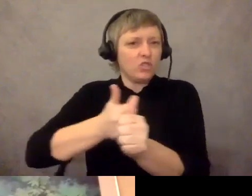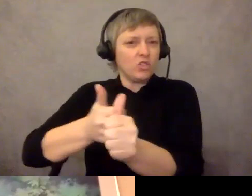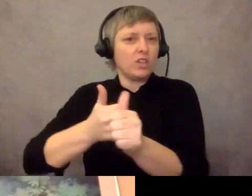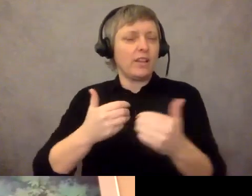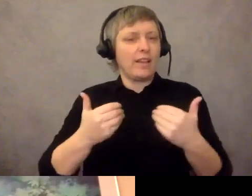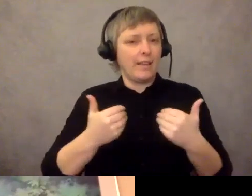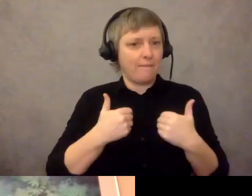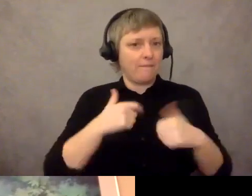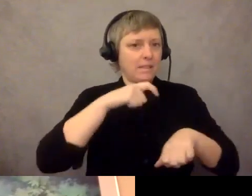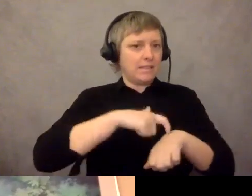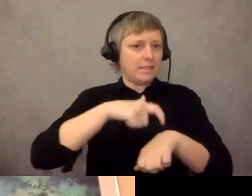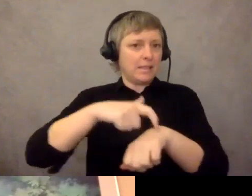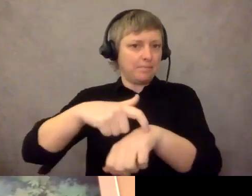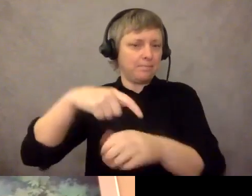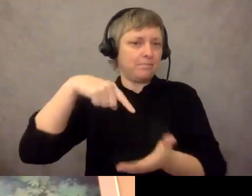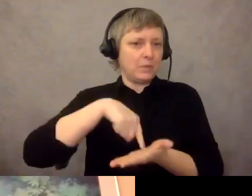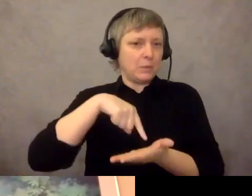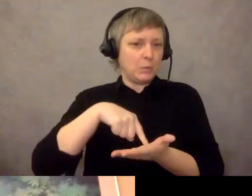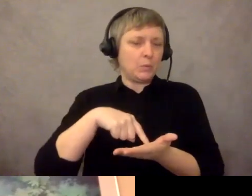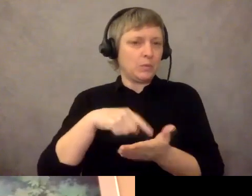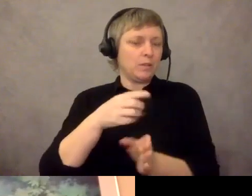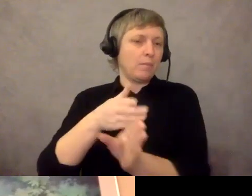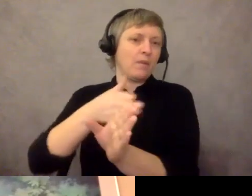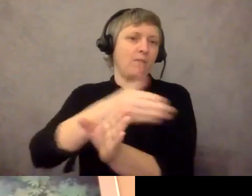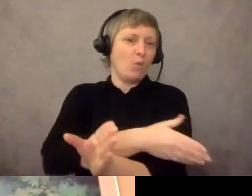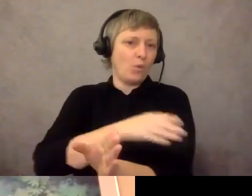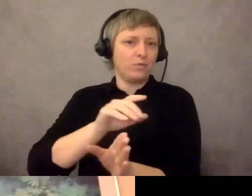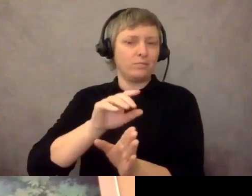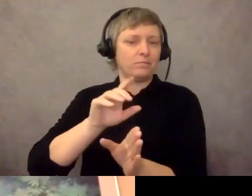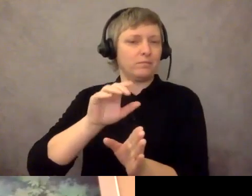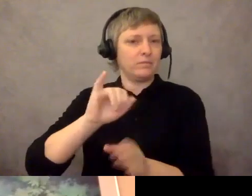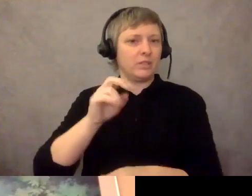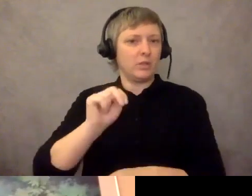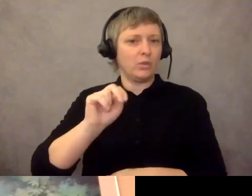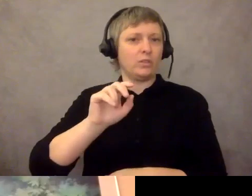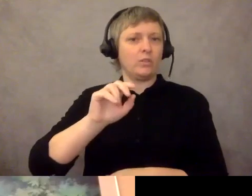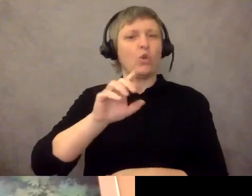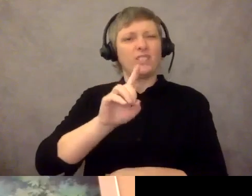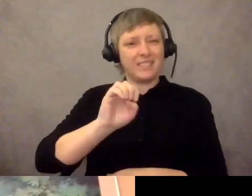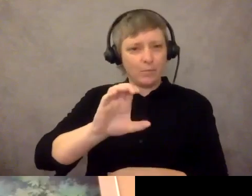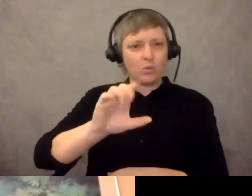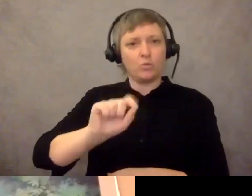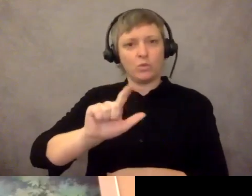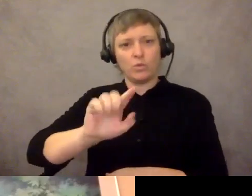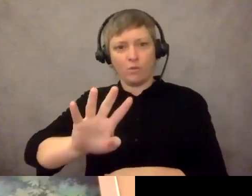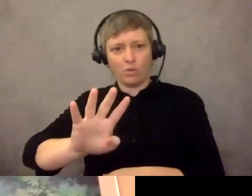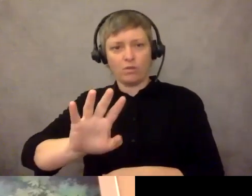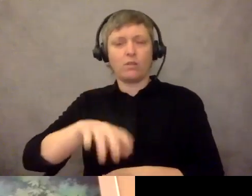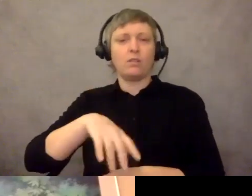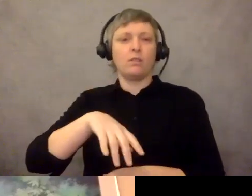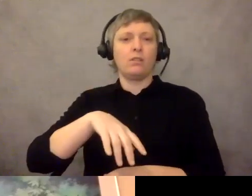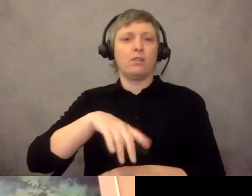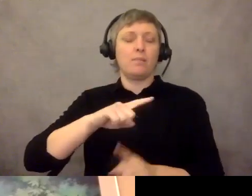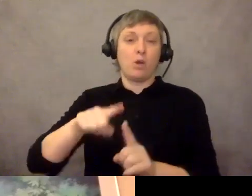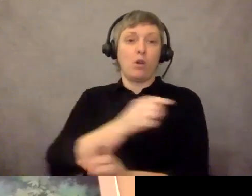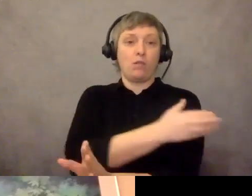mucho más tempranos que el 2024 y todos ellos son en preparaciones para esa elección de 2024. Así